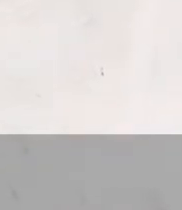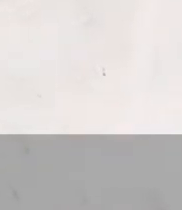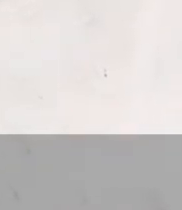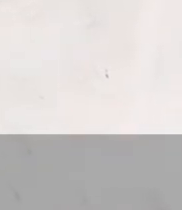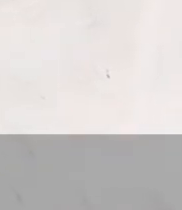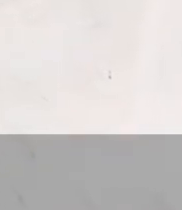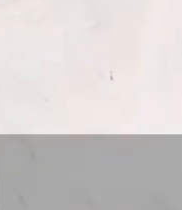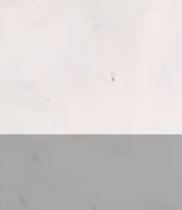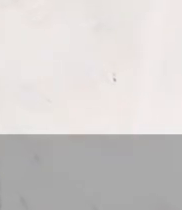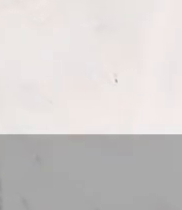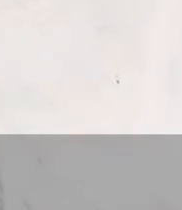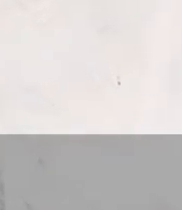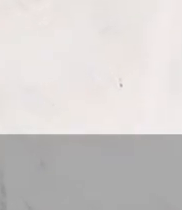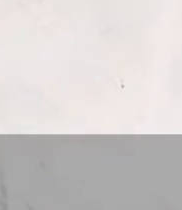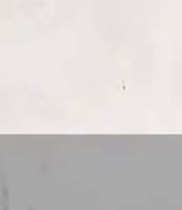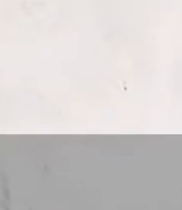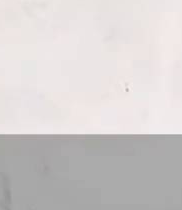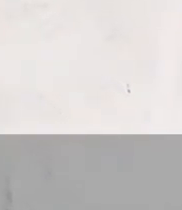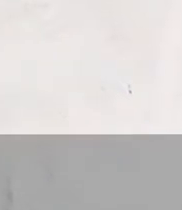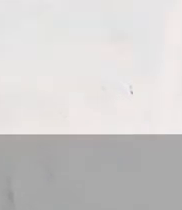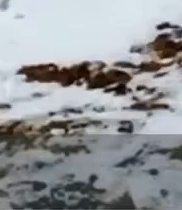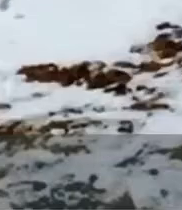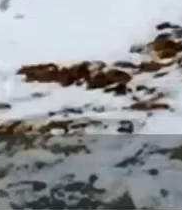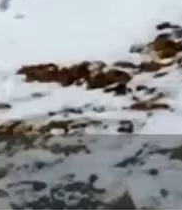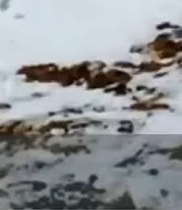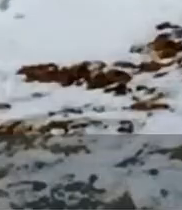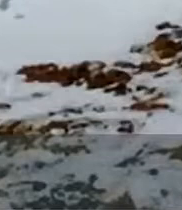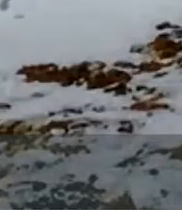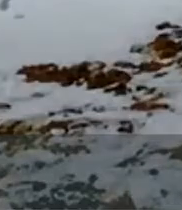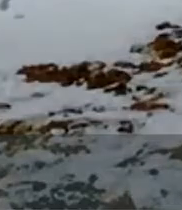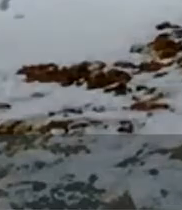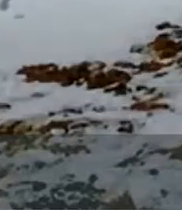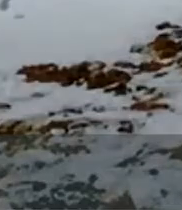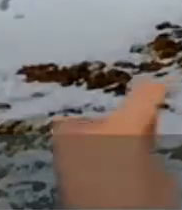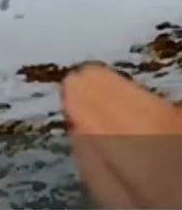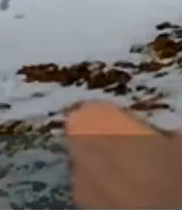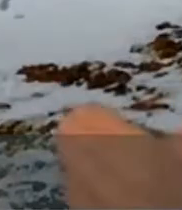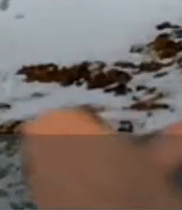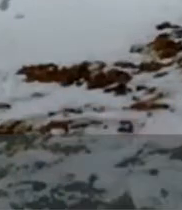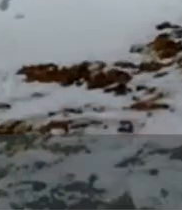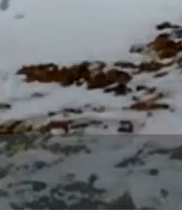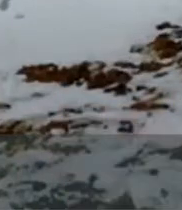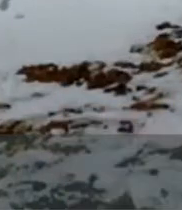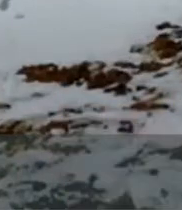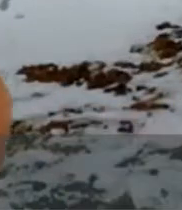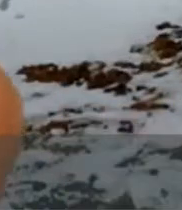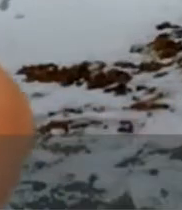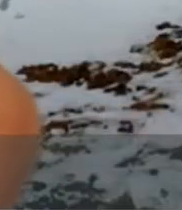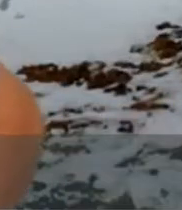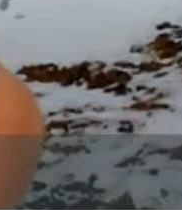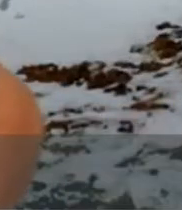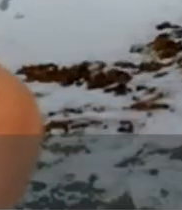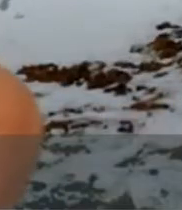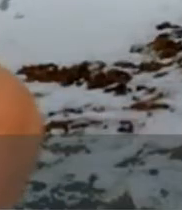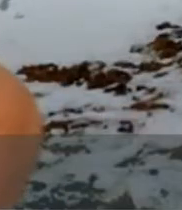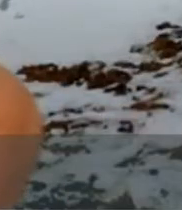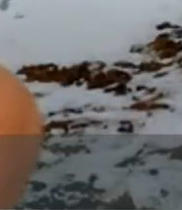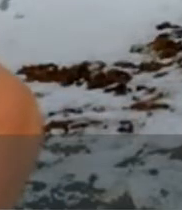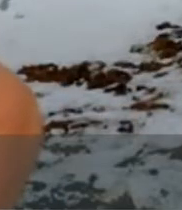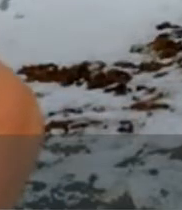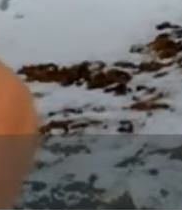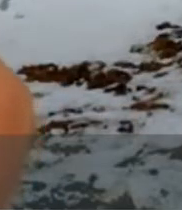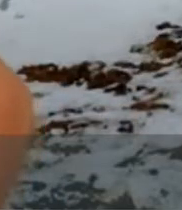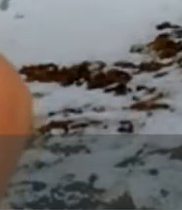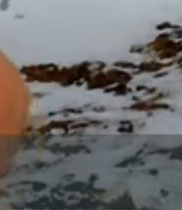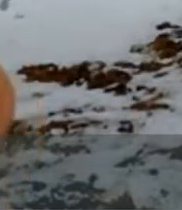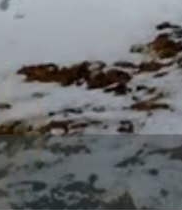zonas climáticas del hemisferio sur más hacia el sur. Pueden ver aquí la zona tropical seca moviéndose más al sur, y esto